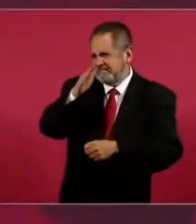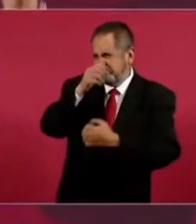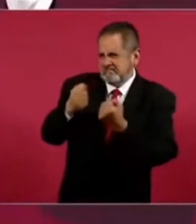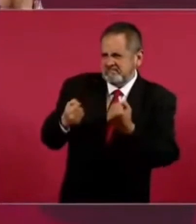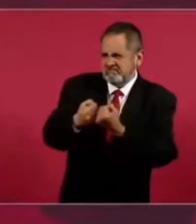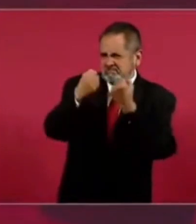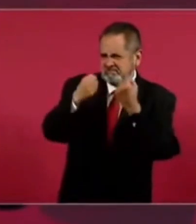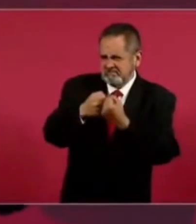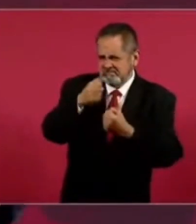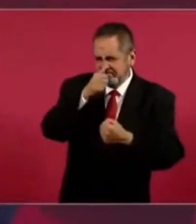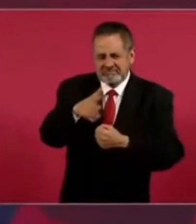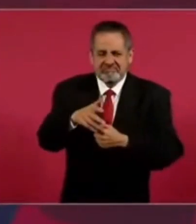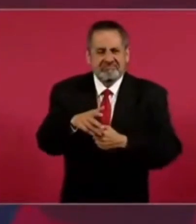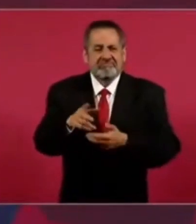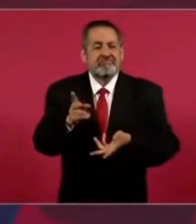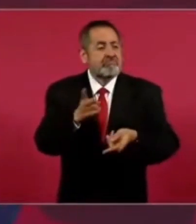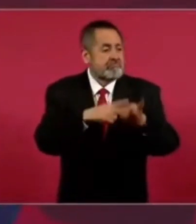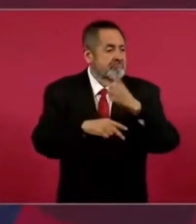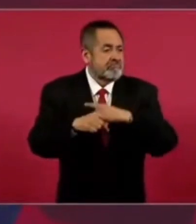Son granaderos.